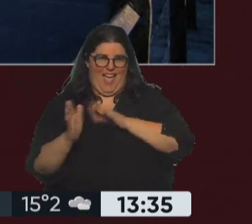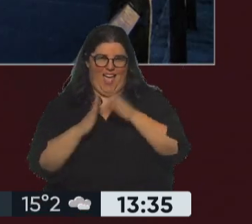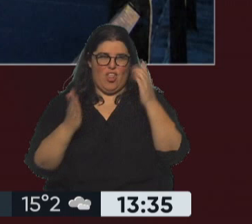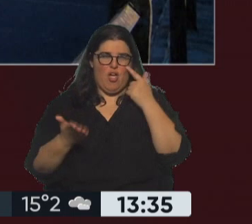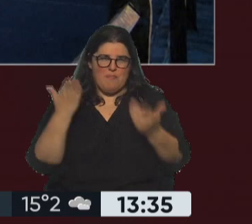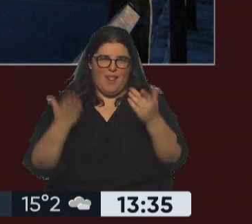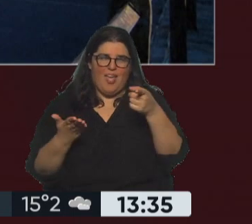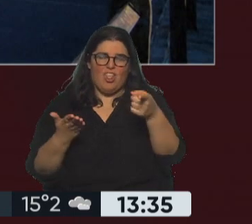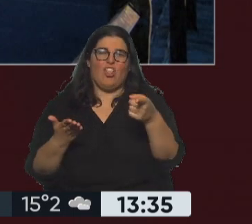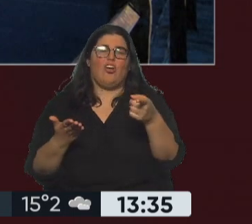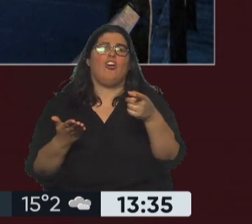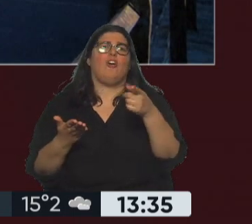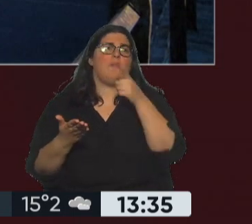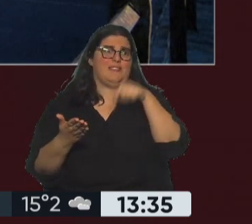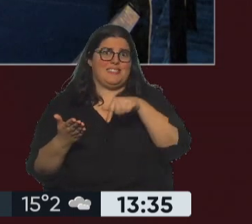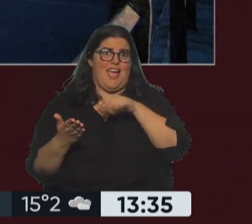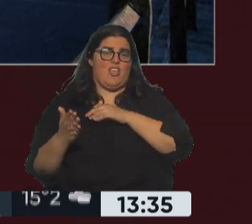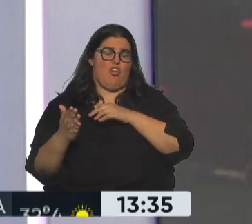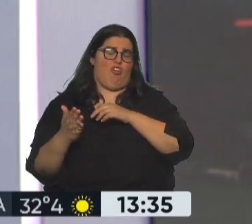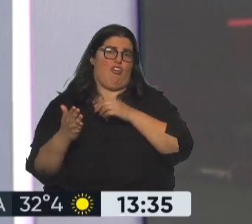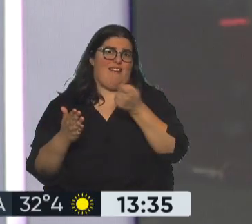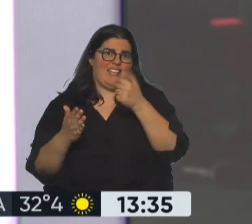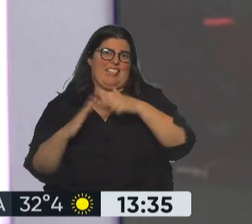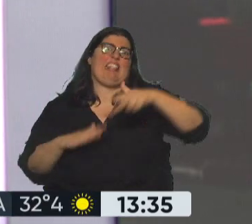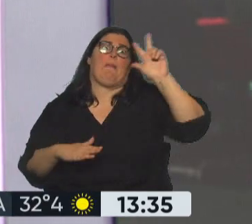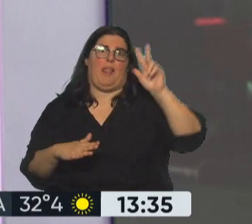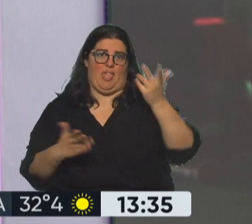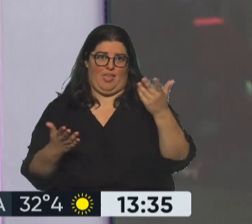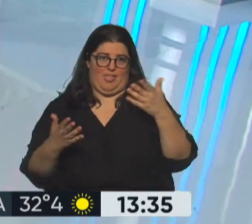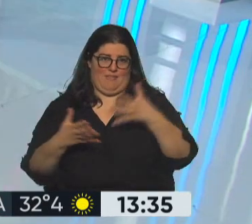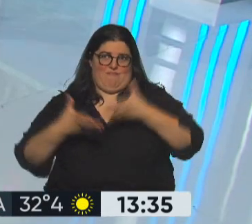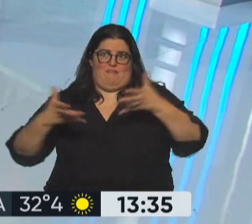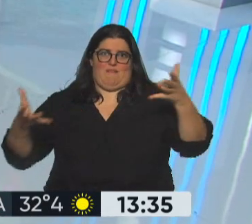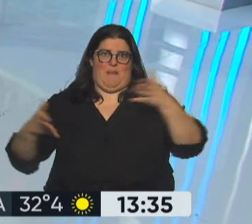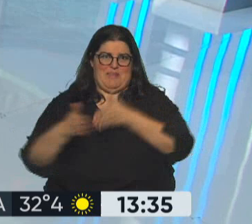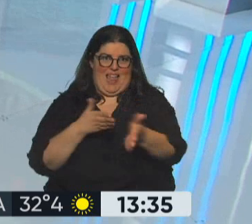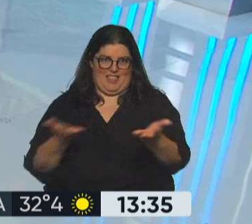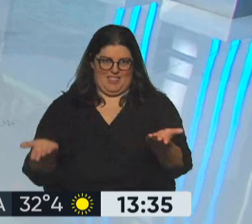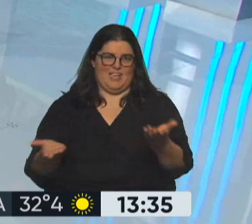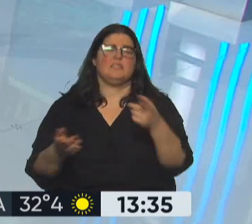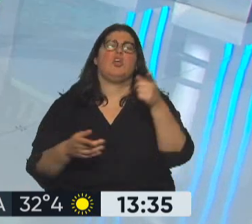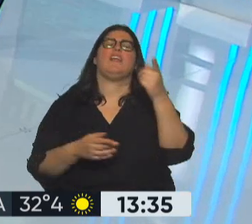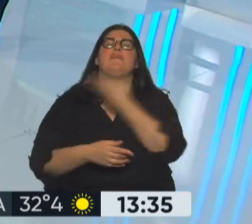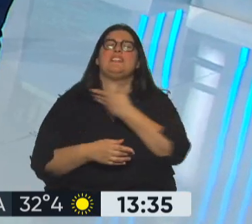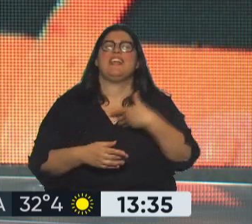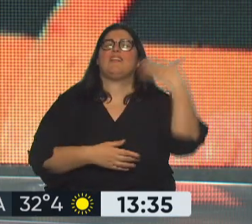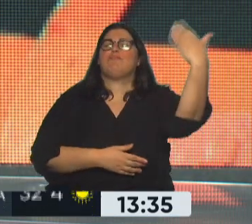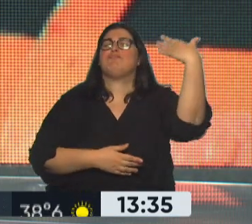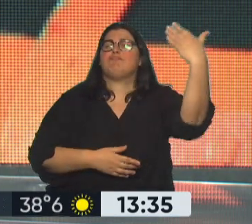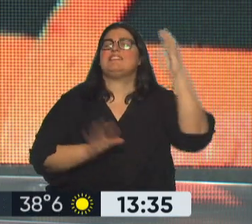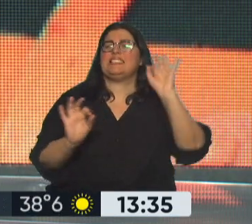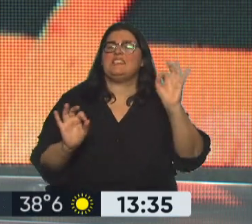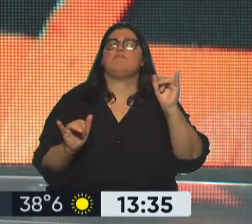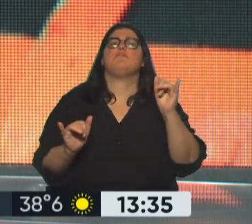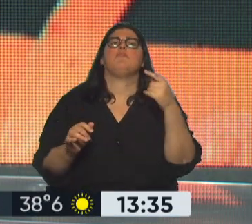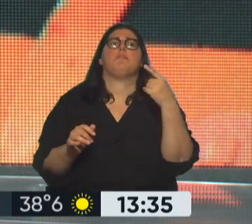fundamentalmente vía Lampedusa, 2022. se triplican, casi. Se triplican. Es decir que, más allá de lo discursivo, no es digamos,